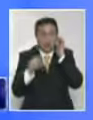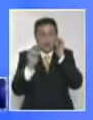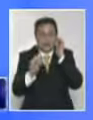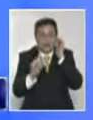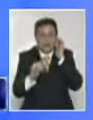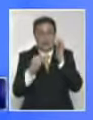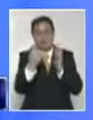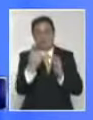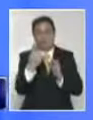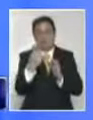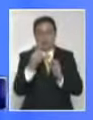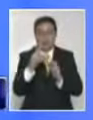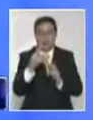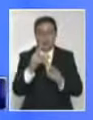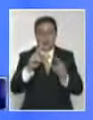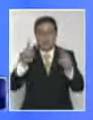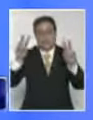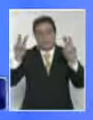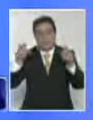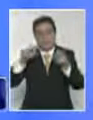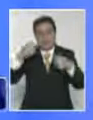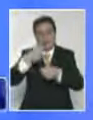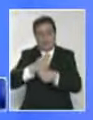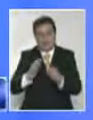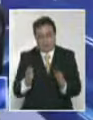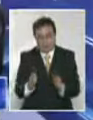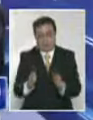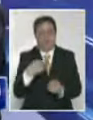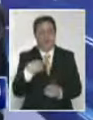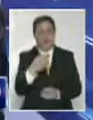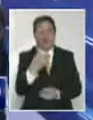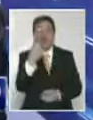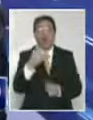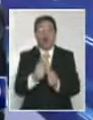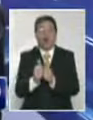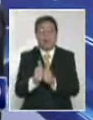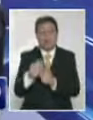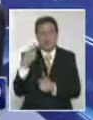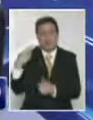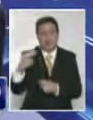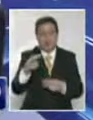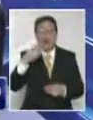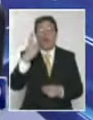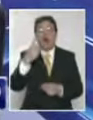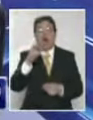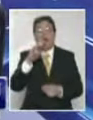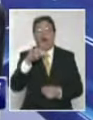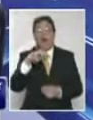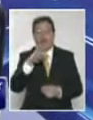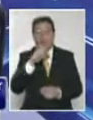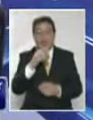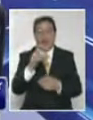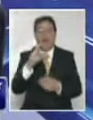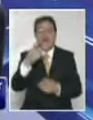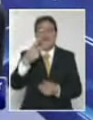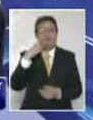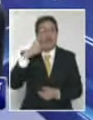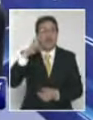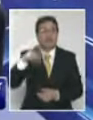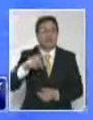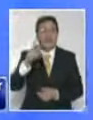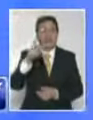siempre someterse un poco a lo que... ¿Nunca vio llegar a un compañero suyo de trabajo con alguna nota respecto a violaciones de derechos humanos que no se haya